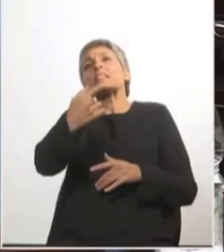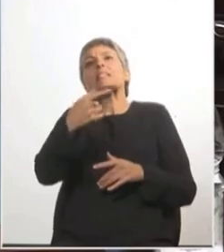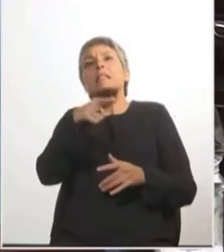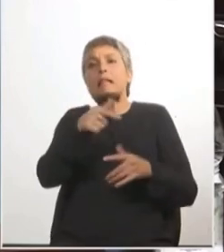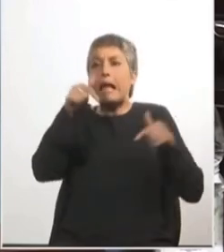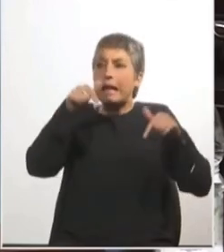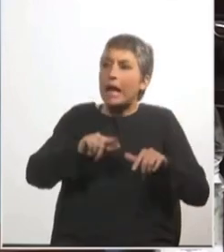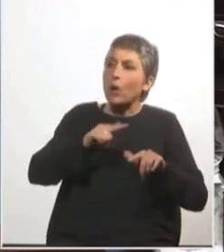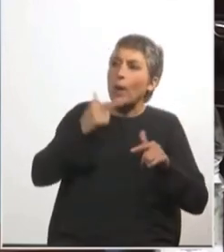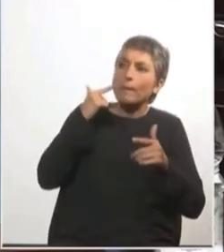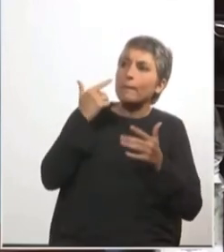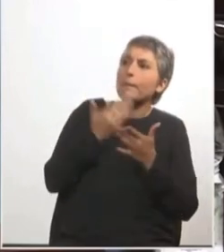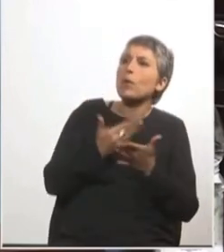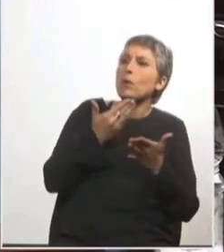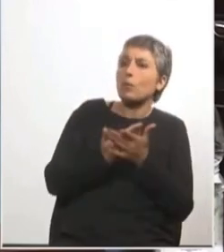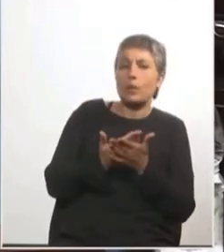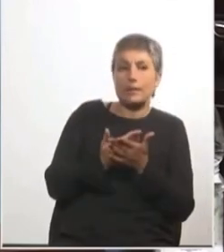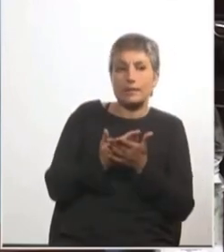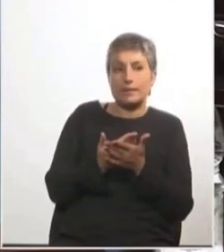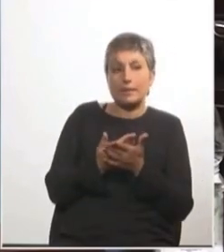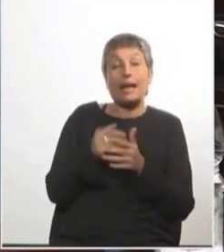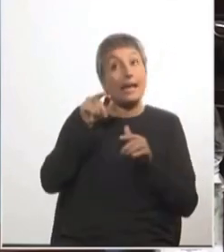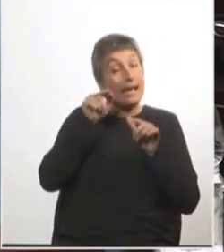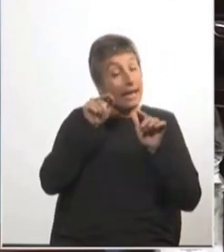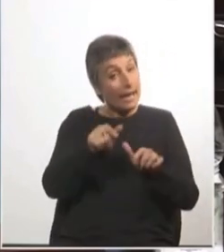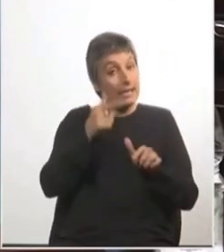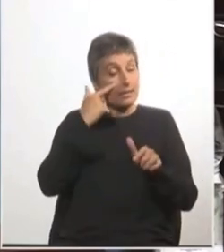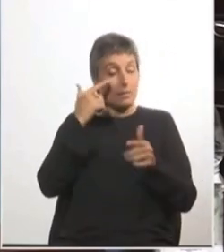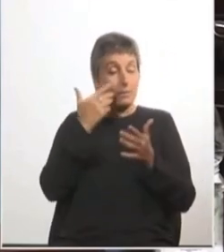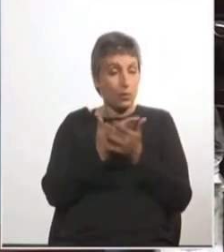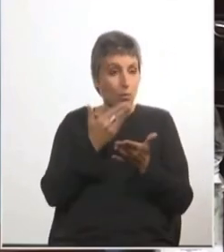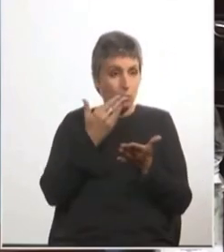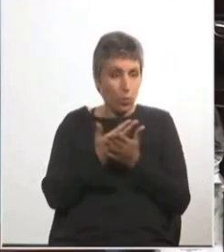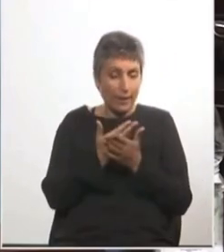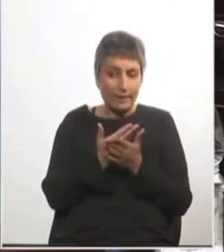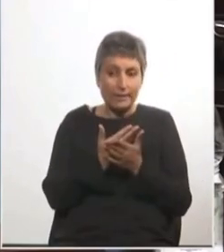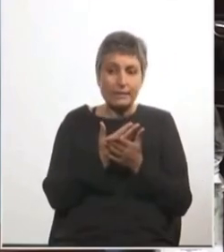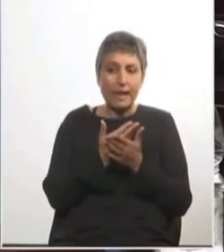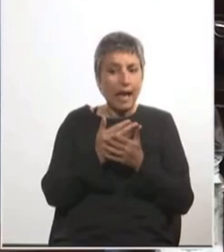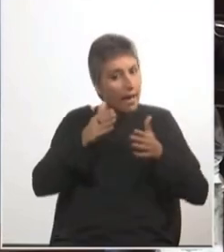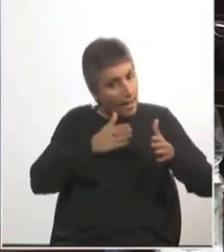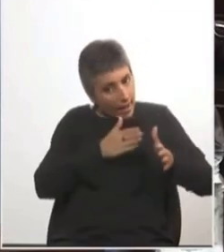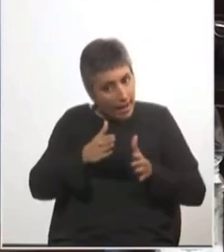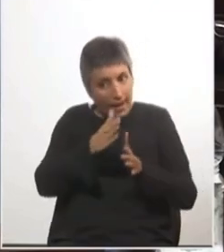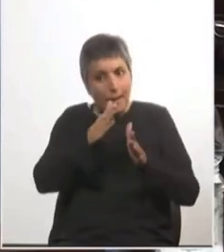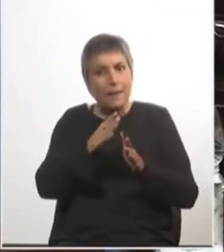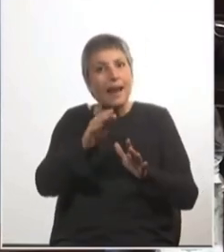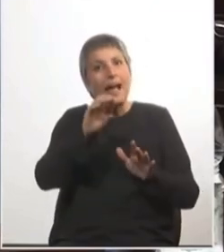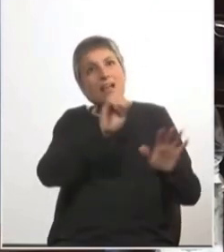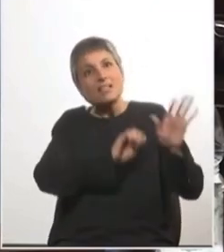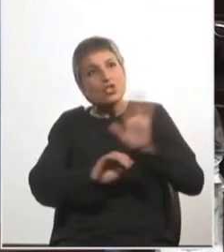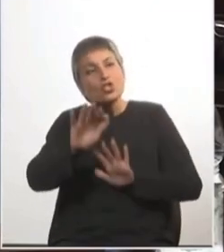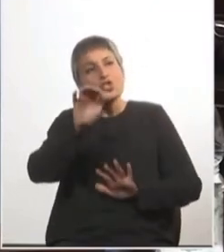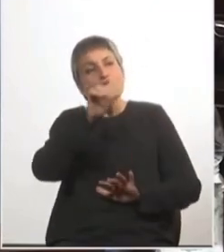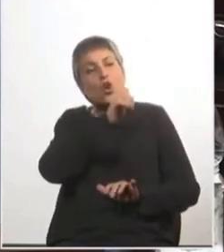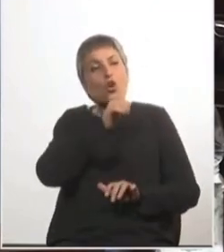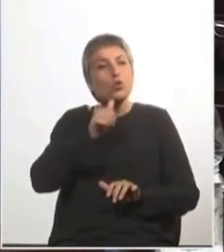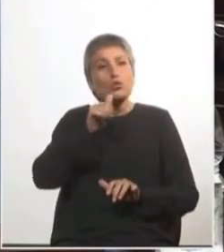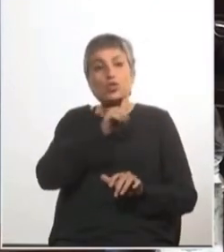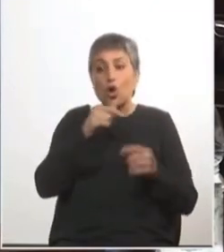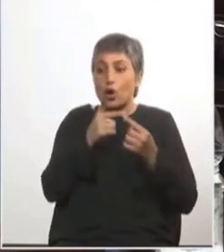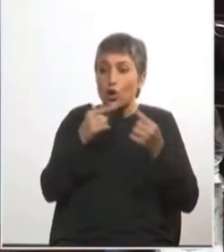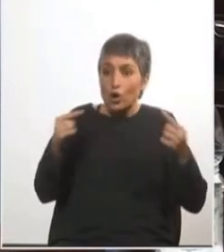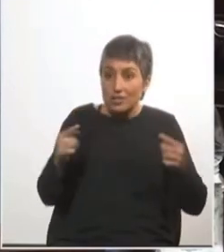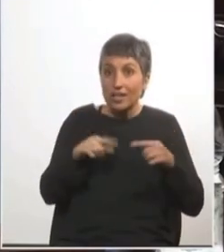que acá no se propusieron cosas. Y eran propuestas que iban en la dirección de subsanar las cosas